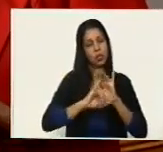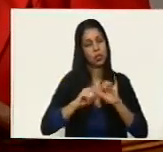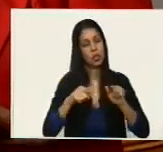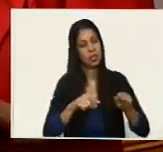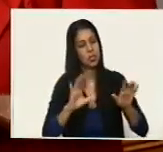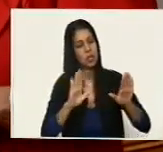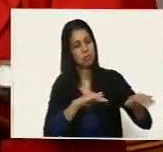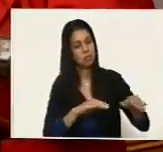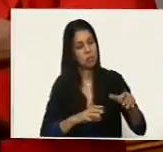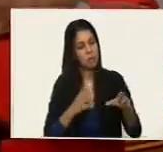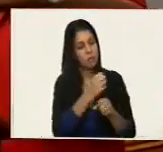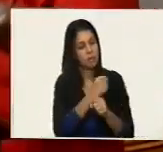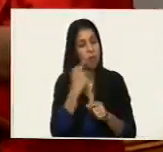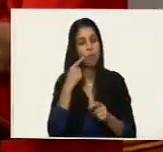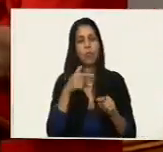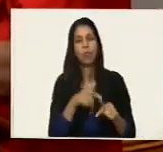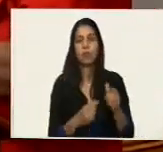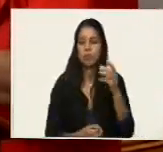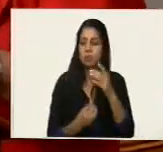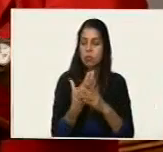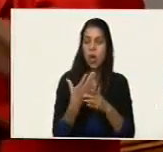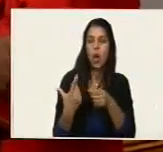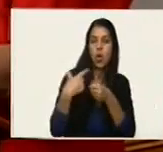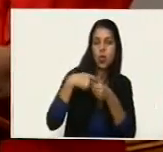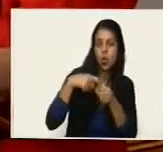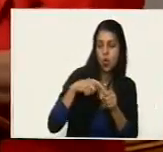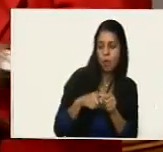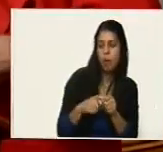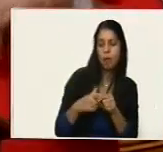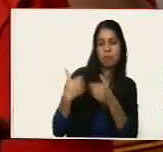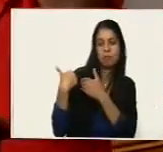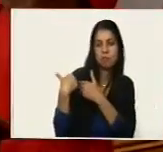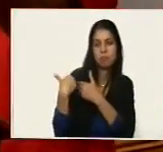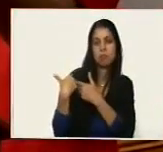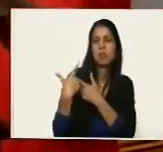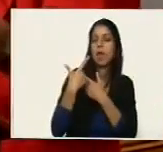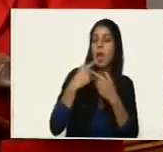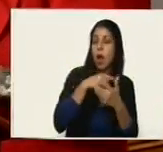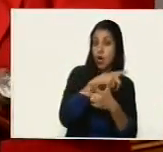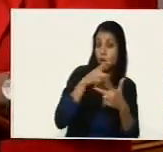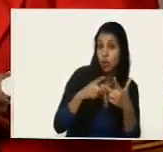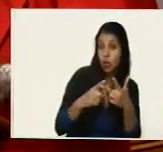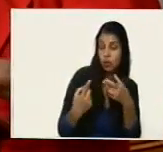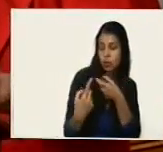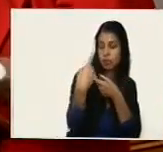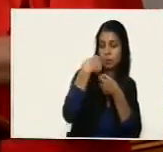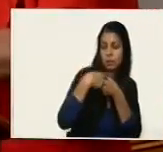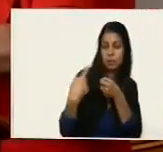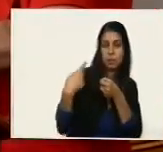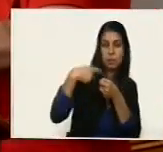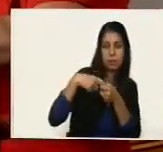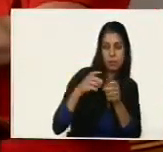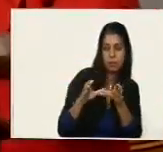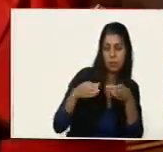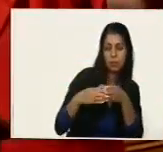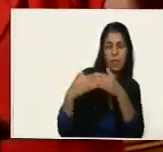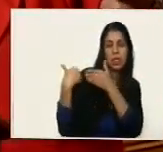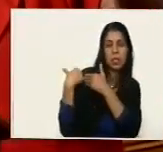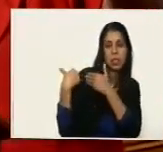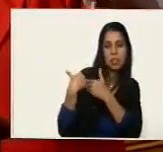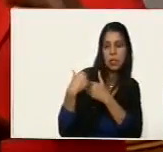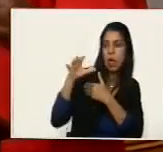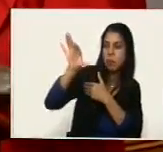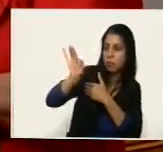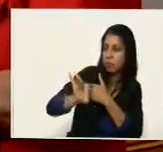Nacional Constituyente para conformar un equipo que coadyuve junto con los tres designados precisamente para conformar